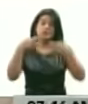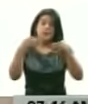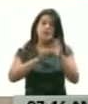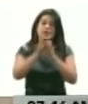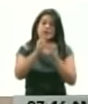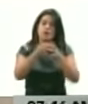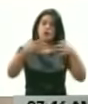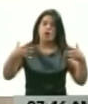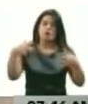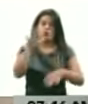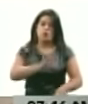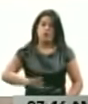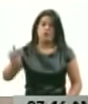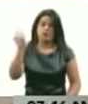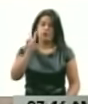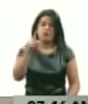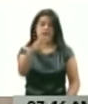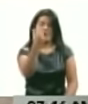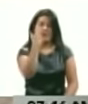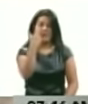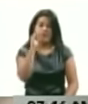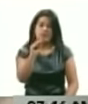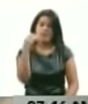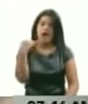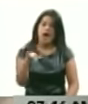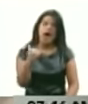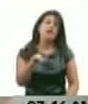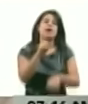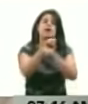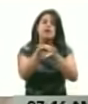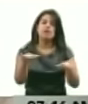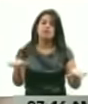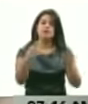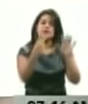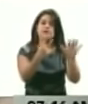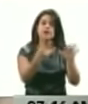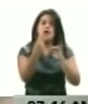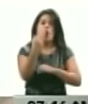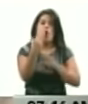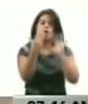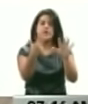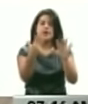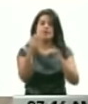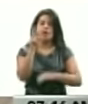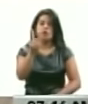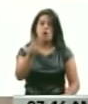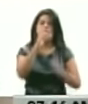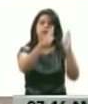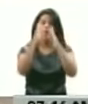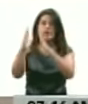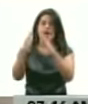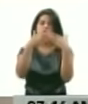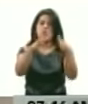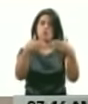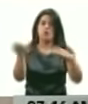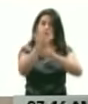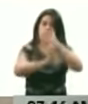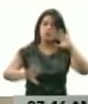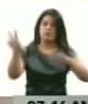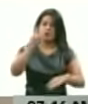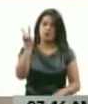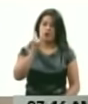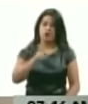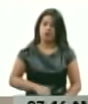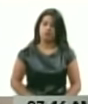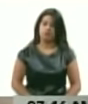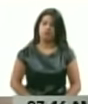desarrollando a nivel nacional, fíjate que contamos con una red de 782 bibliotecas públicas a nivel nacional.